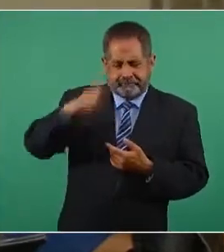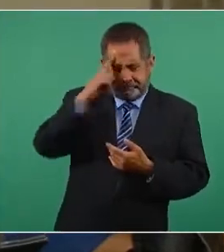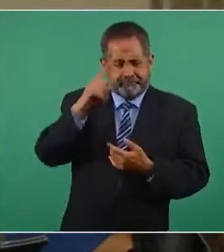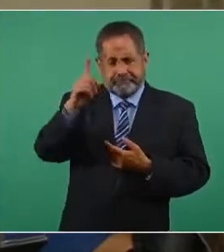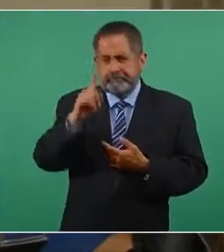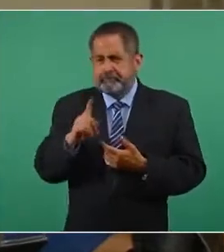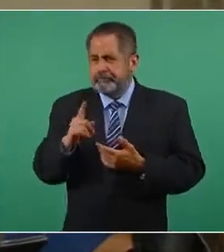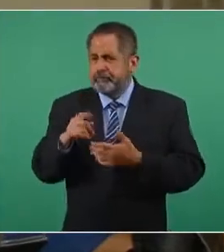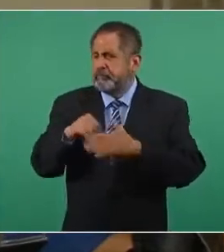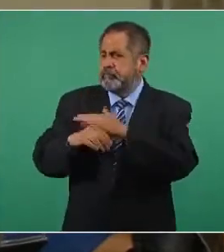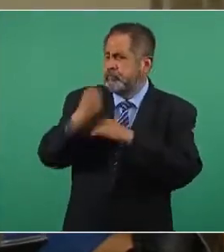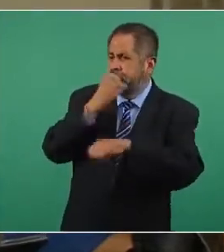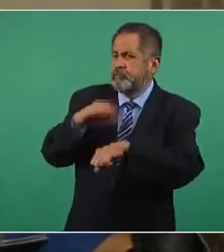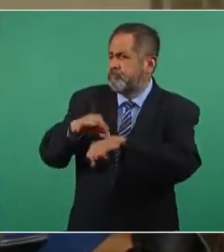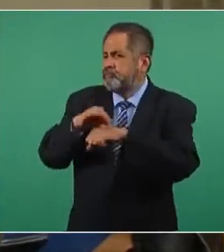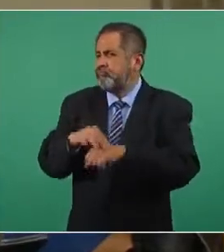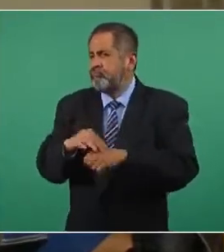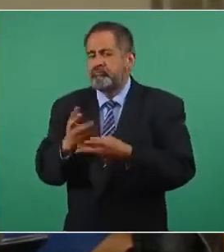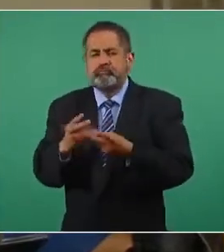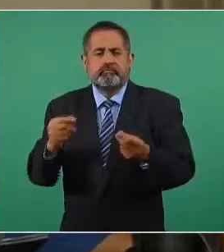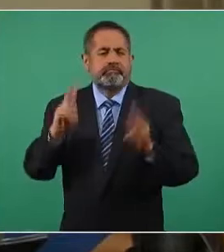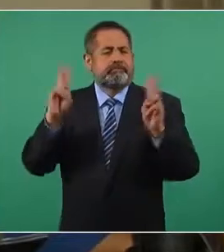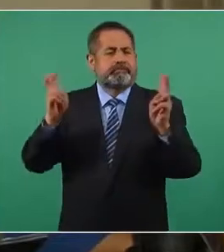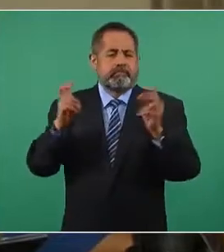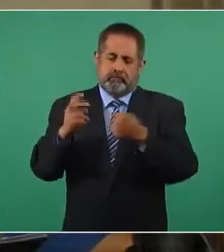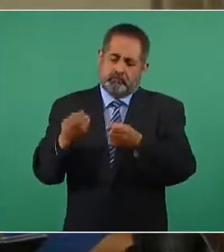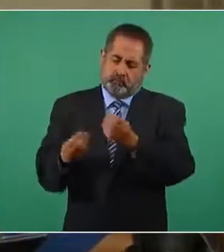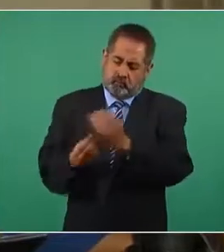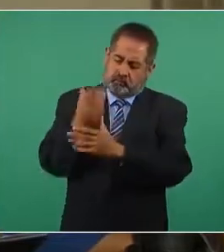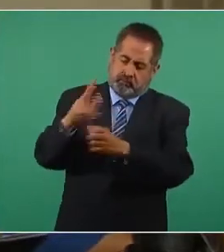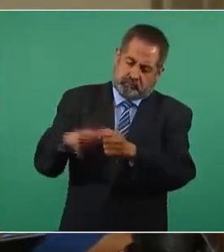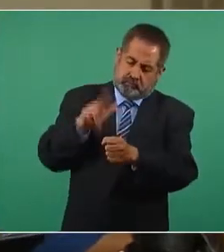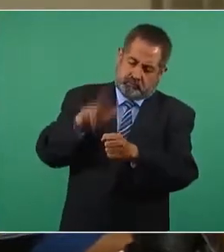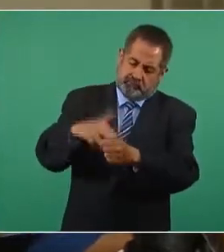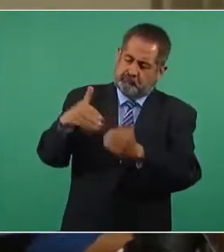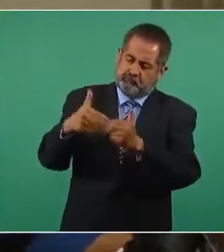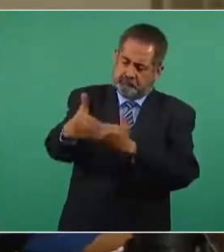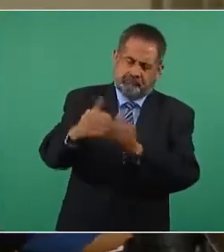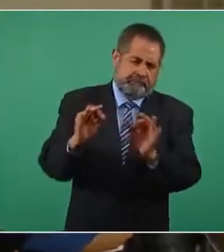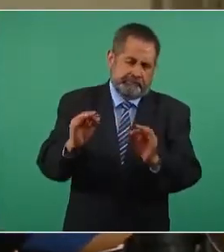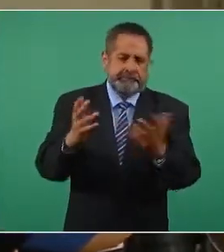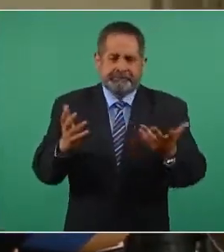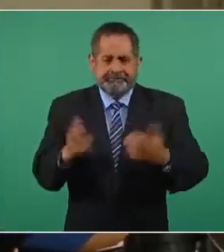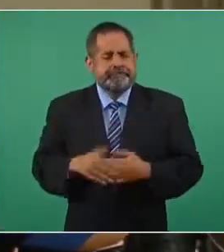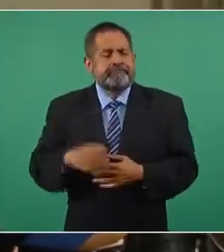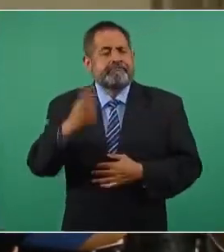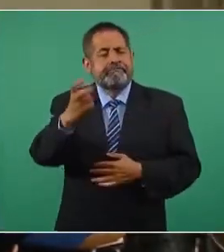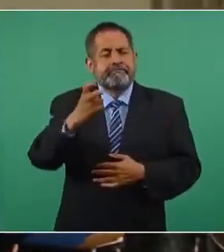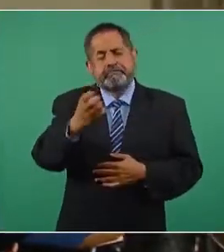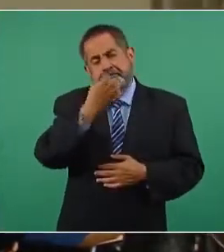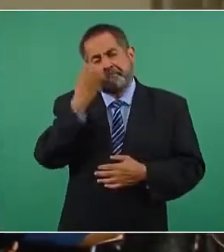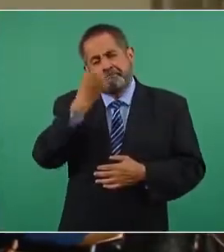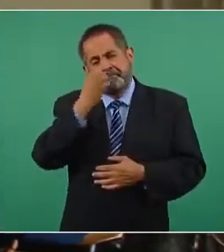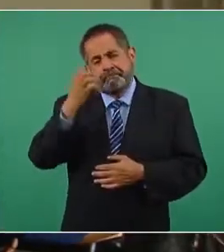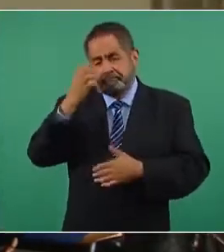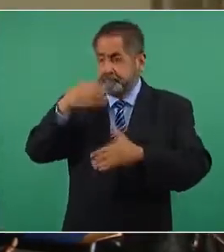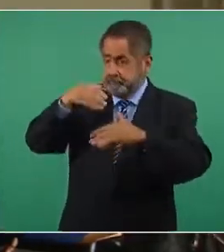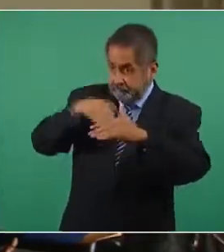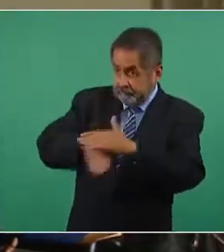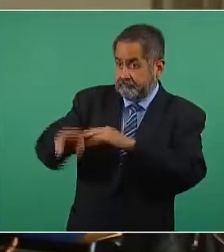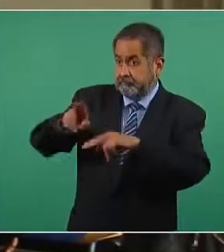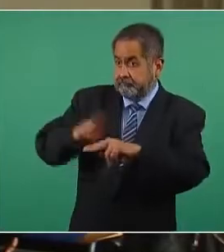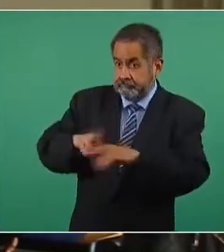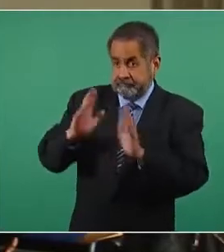el regreso a lo que le llamamos ahora la nueva normalidad. Con el regreso a clases nos damos cuenta de que persisten